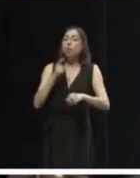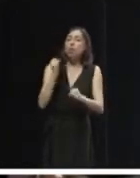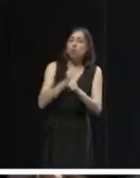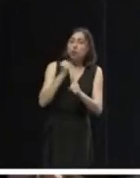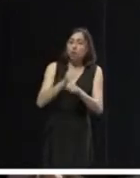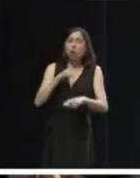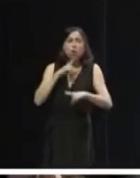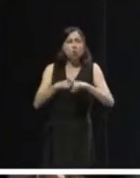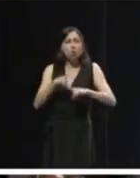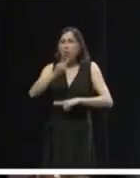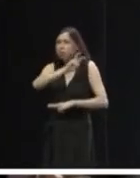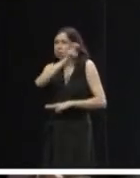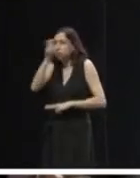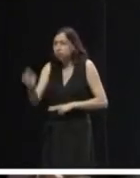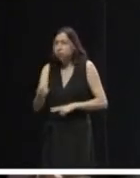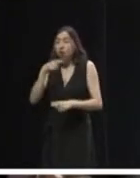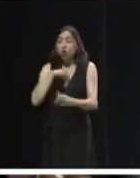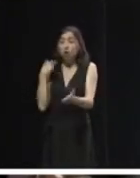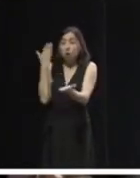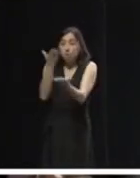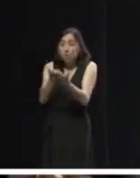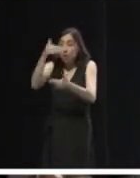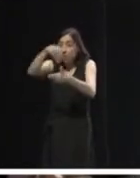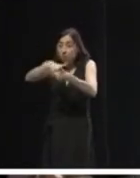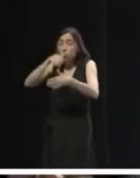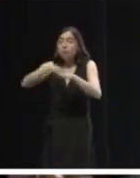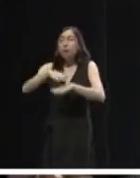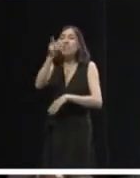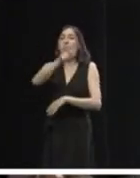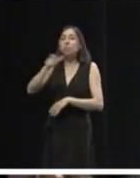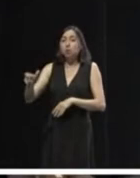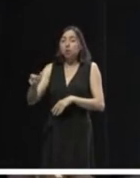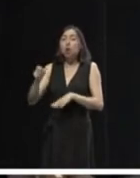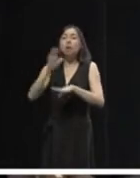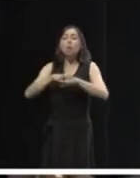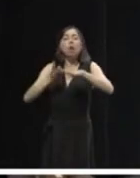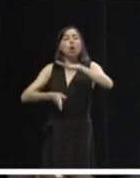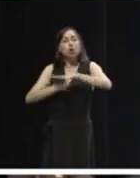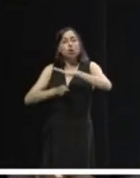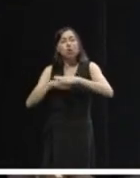muchísimas cosas. Os pido el voto para esas personas para seguir